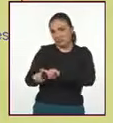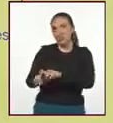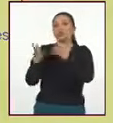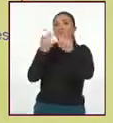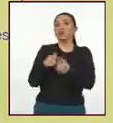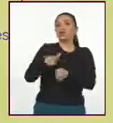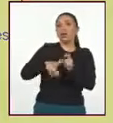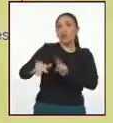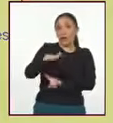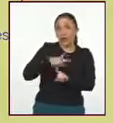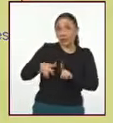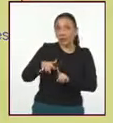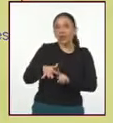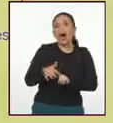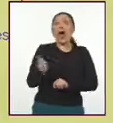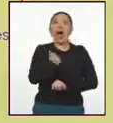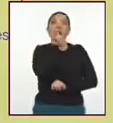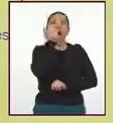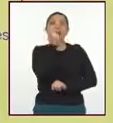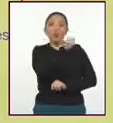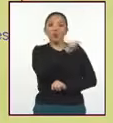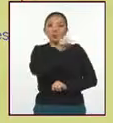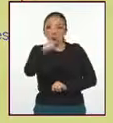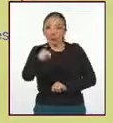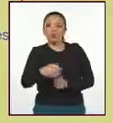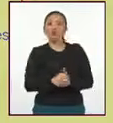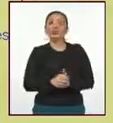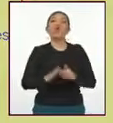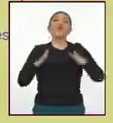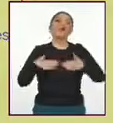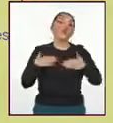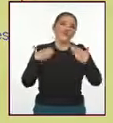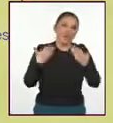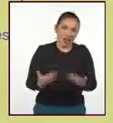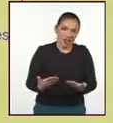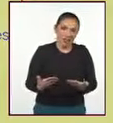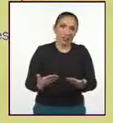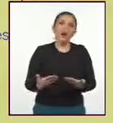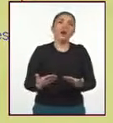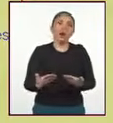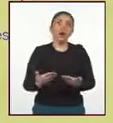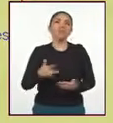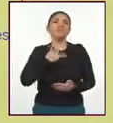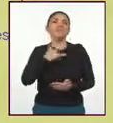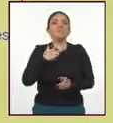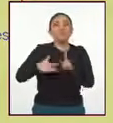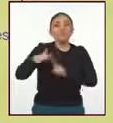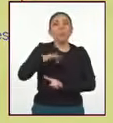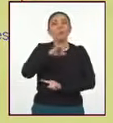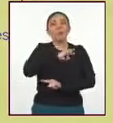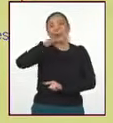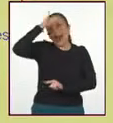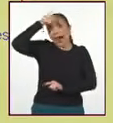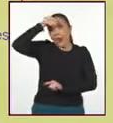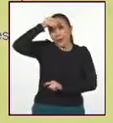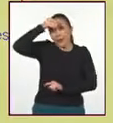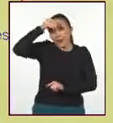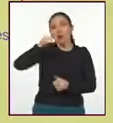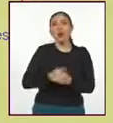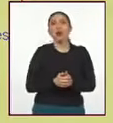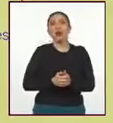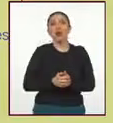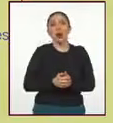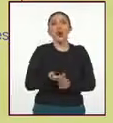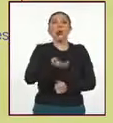sociedad, los alumnos, la confianza, un ambiente de aprendizaje, los